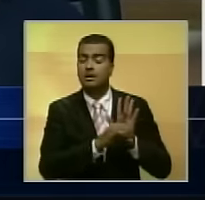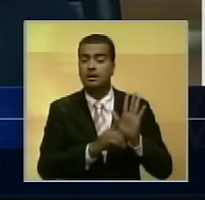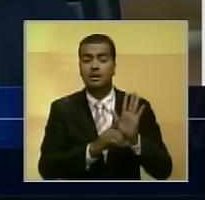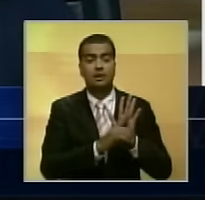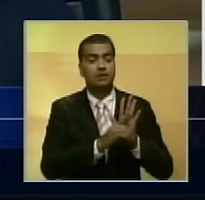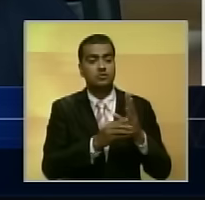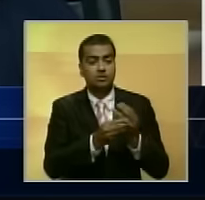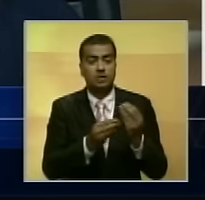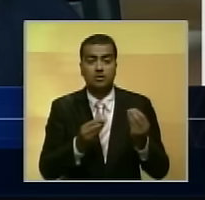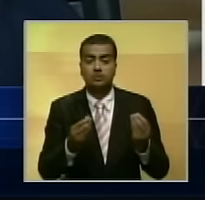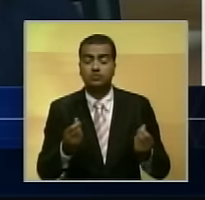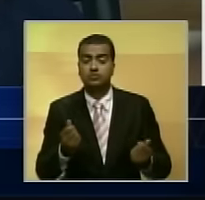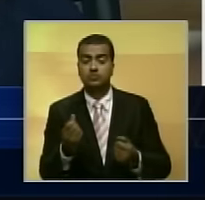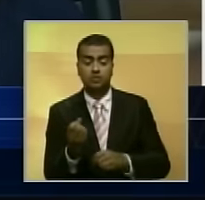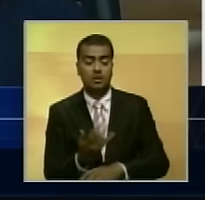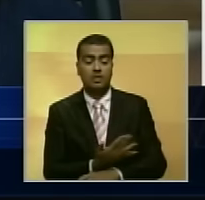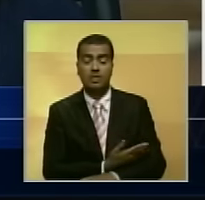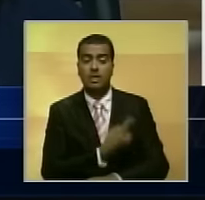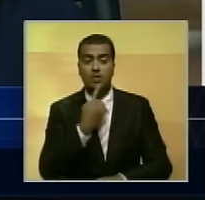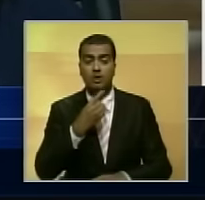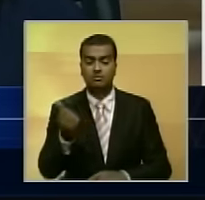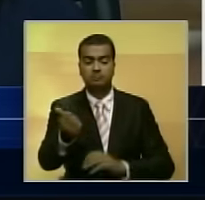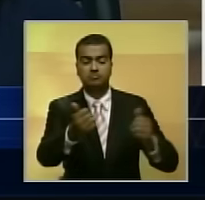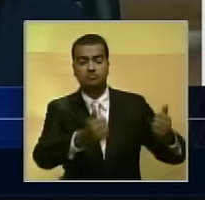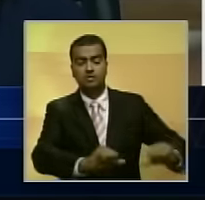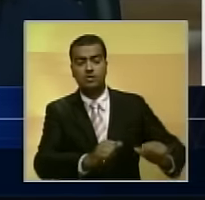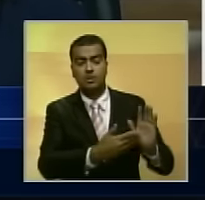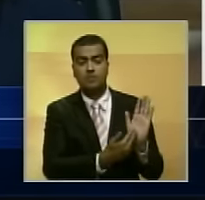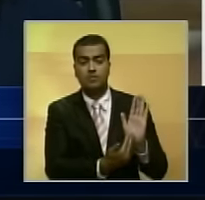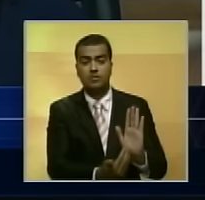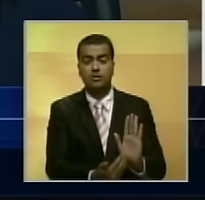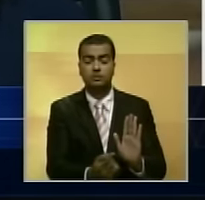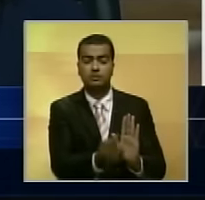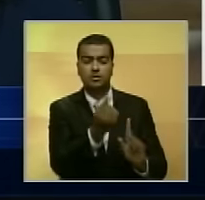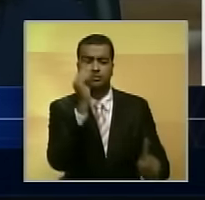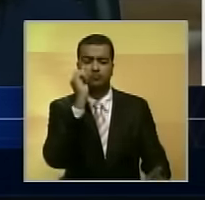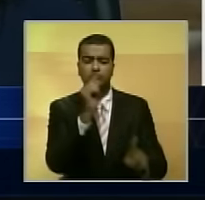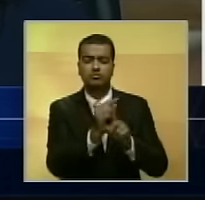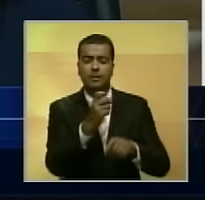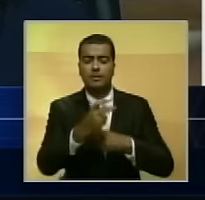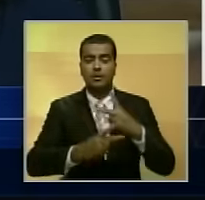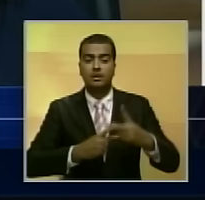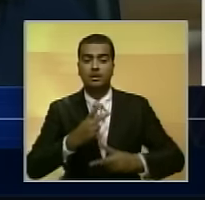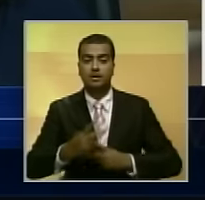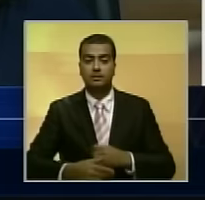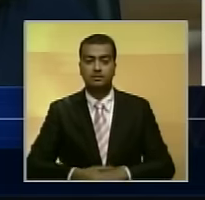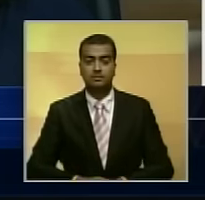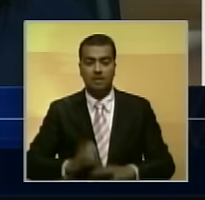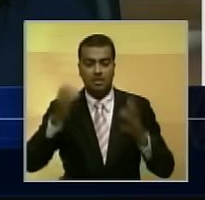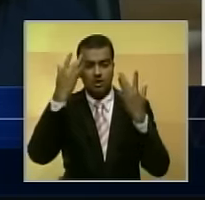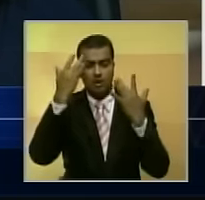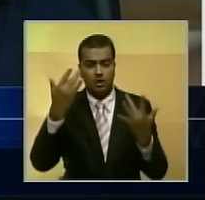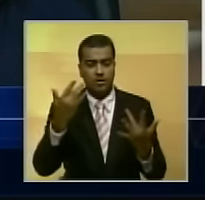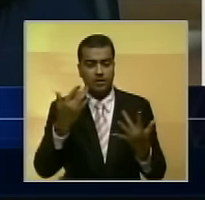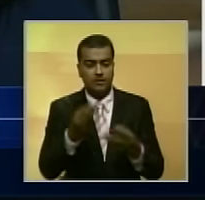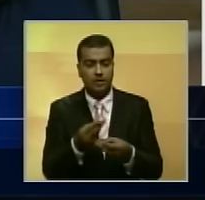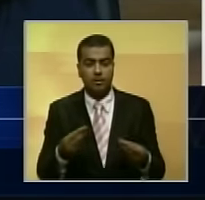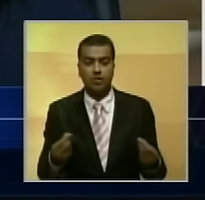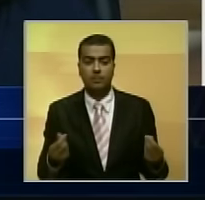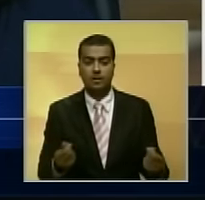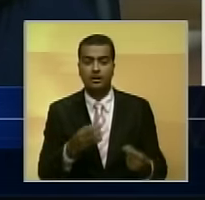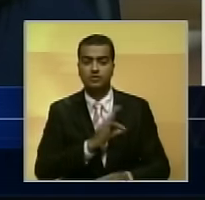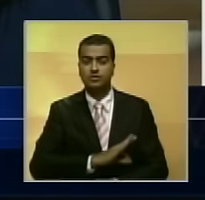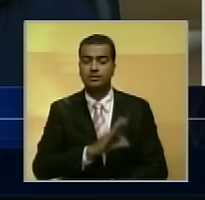sus recursos naturales, para derrotar modelos de autodeterminación política, ideológica,